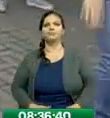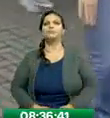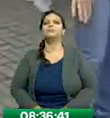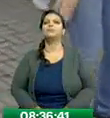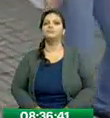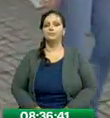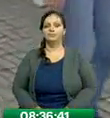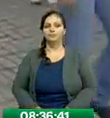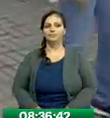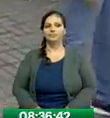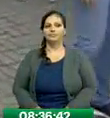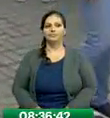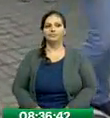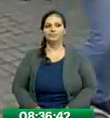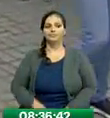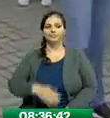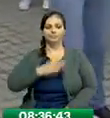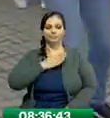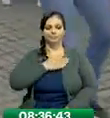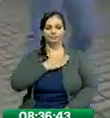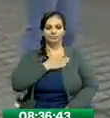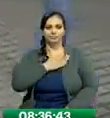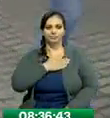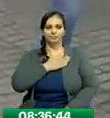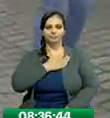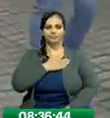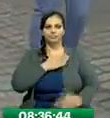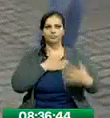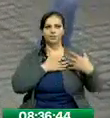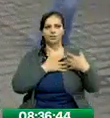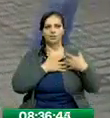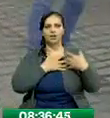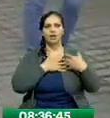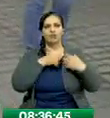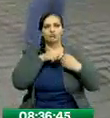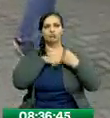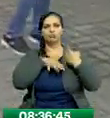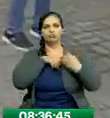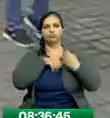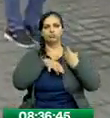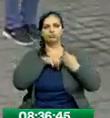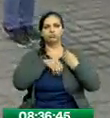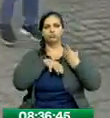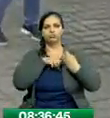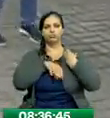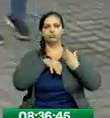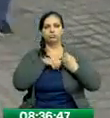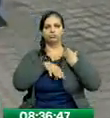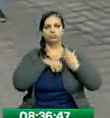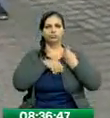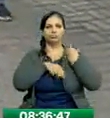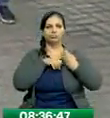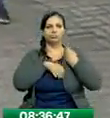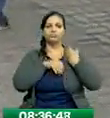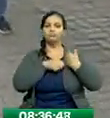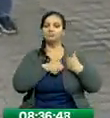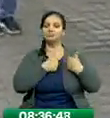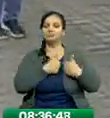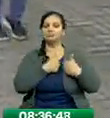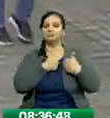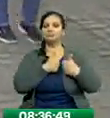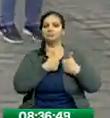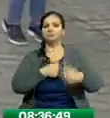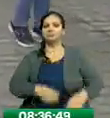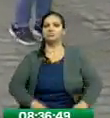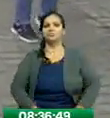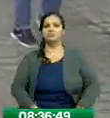salud un corazón cambiando bonito y metiéndoles todas las fuerzas